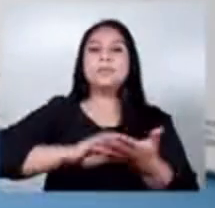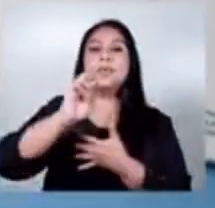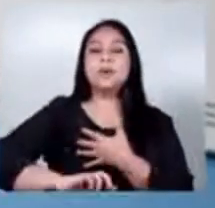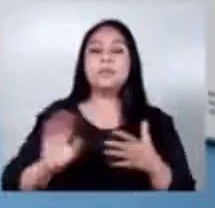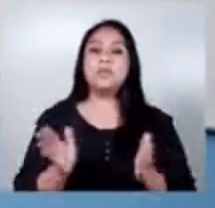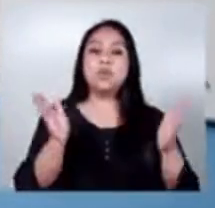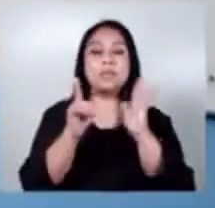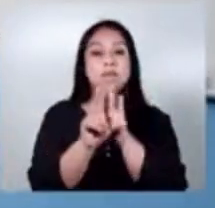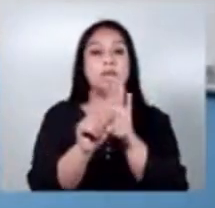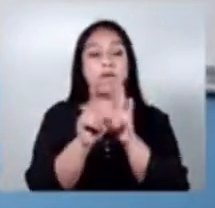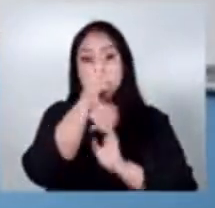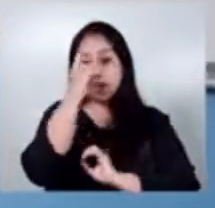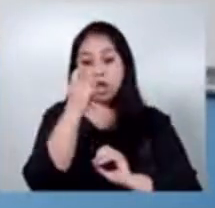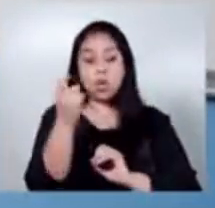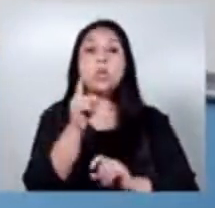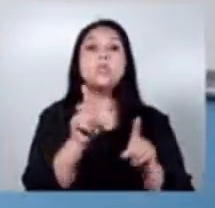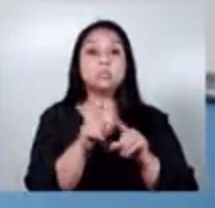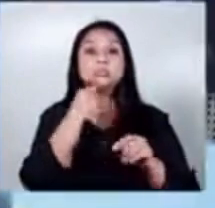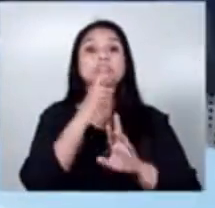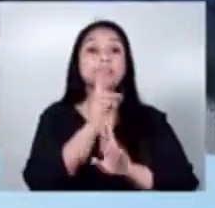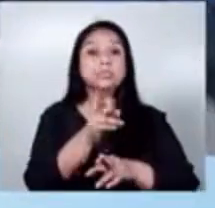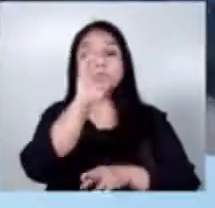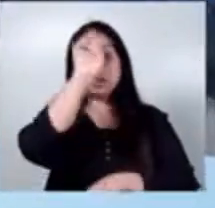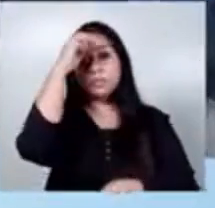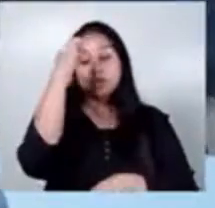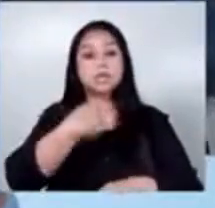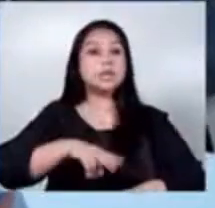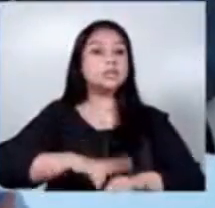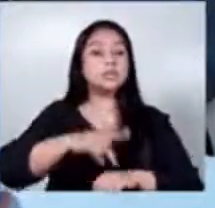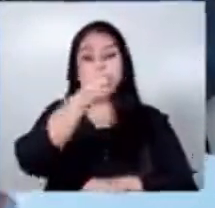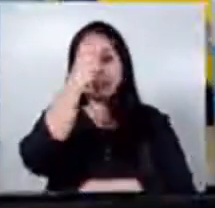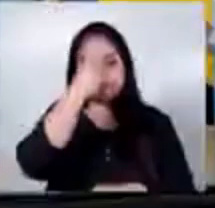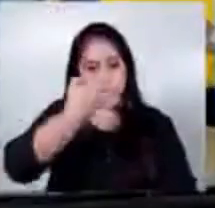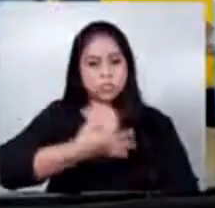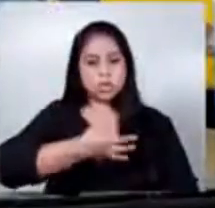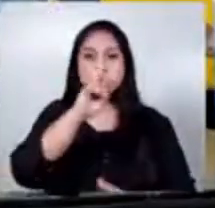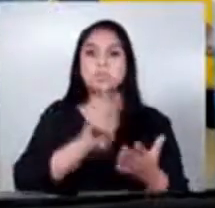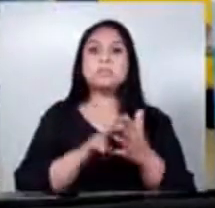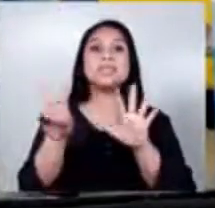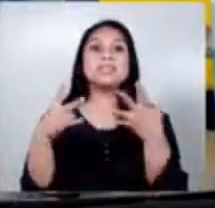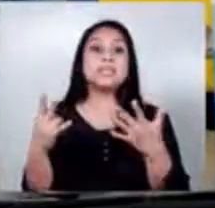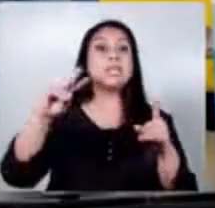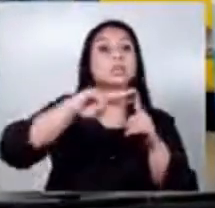el Programa de Fomento de la Legalidad Laboral, que responde a la Política Nacional de Empleo Digno